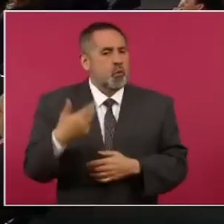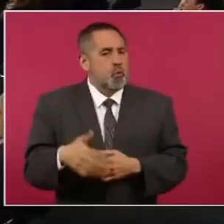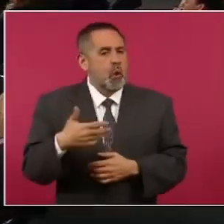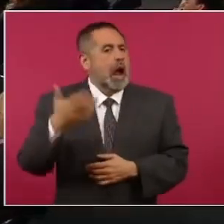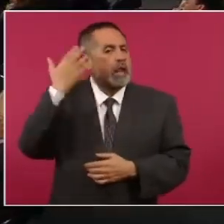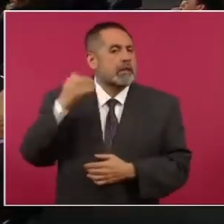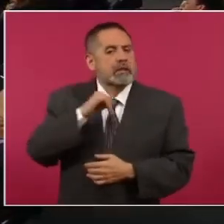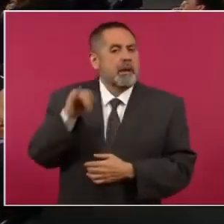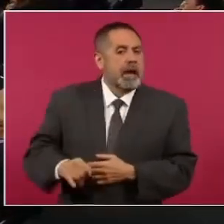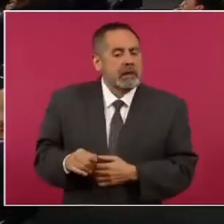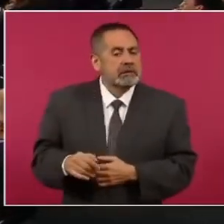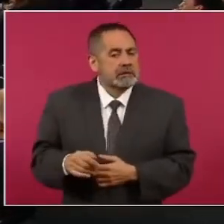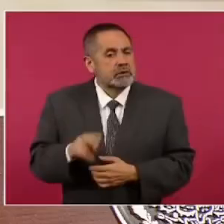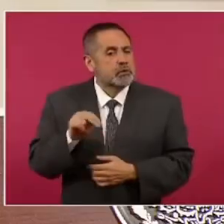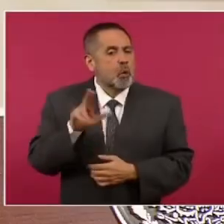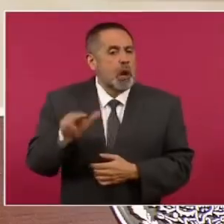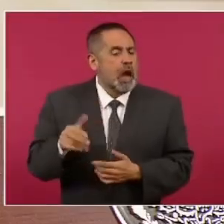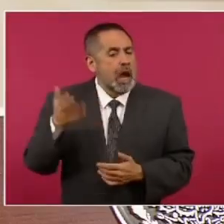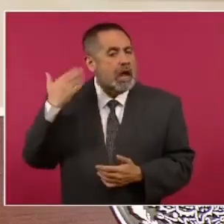presentado nunca.